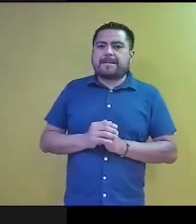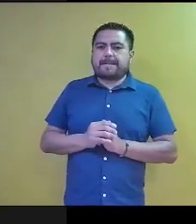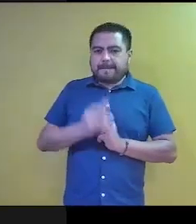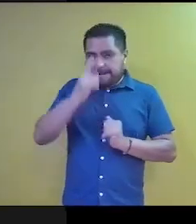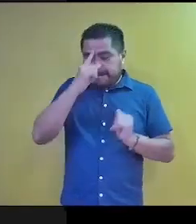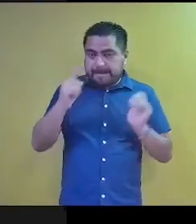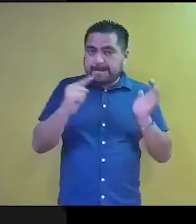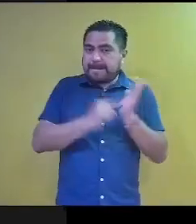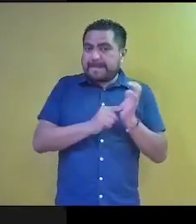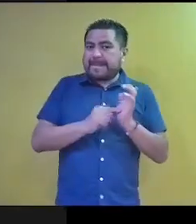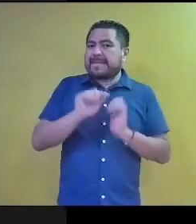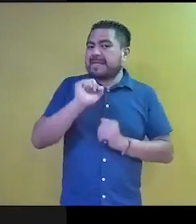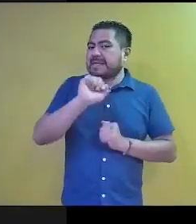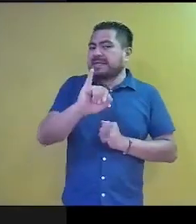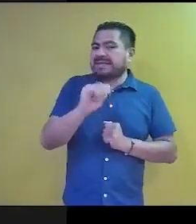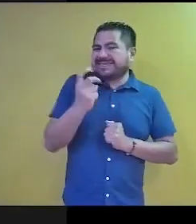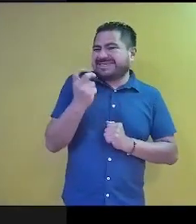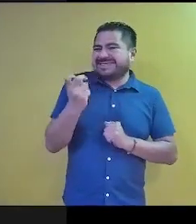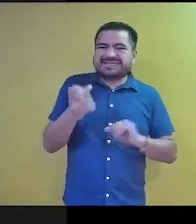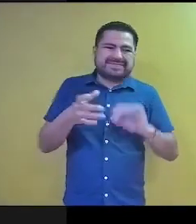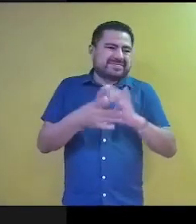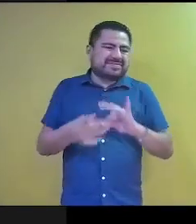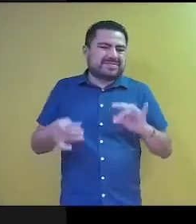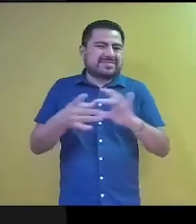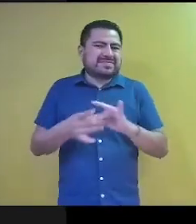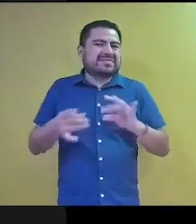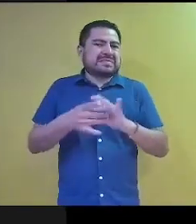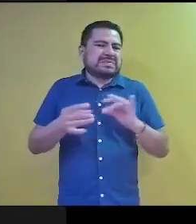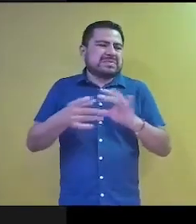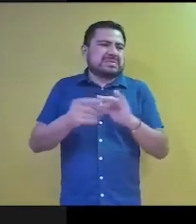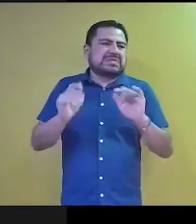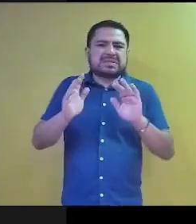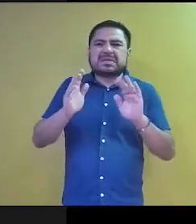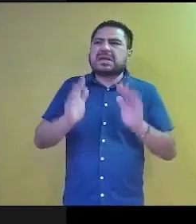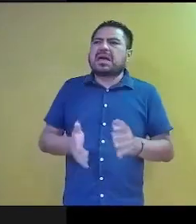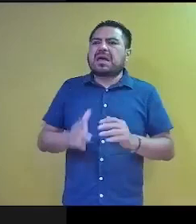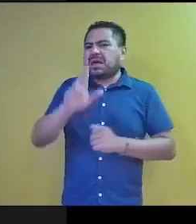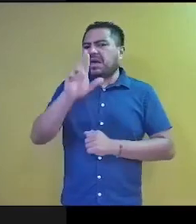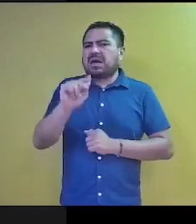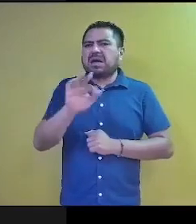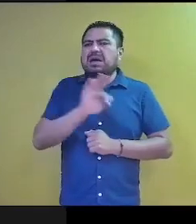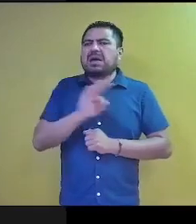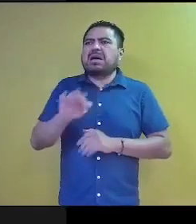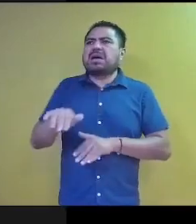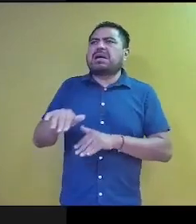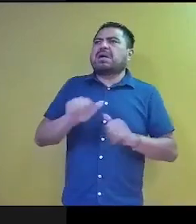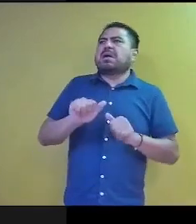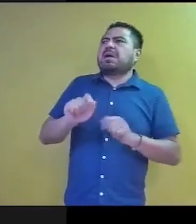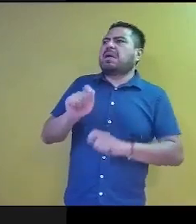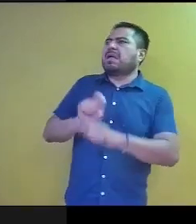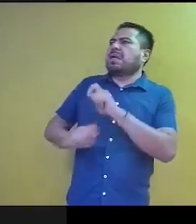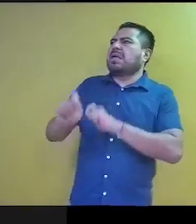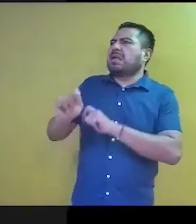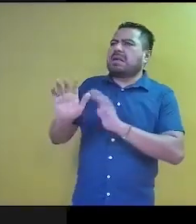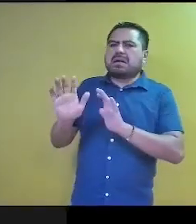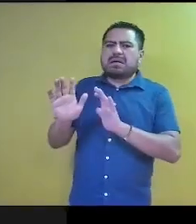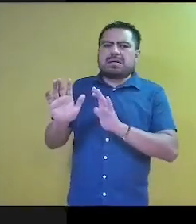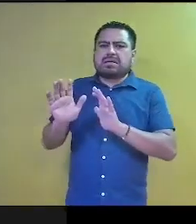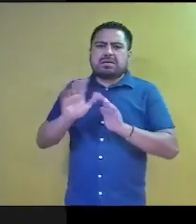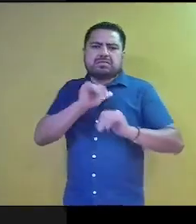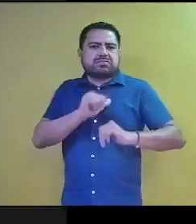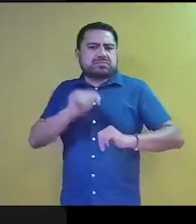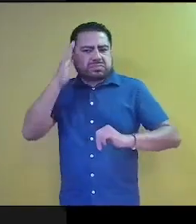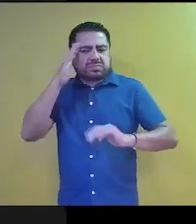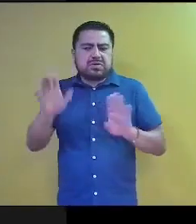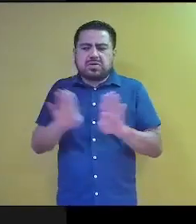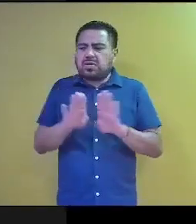que esa parte de la argumentación nos llevó a no declinar competencia, a asumir la competencia